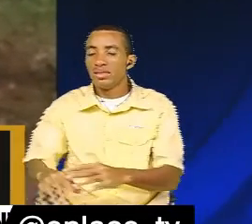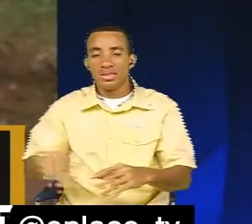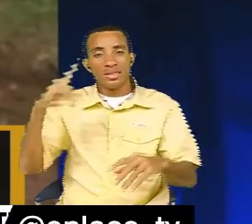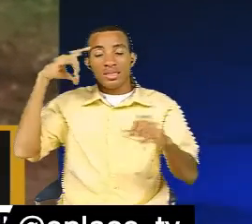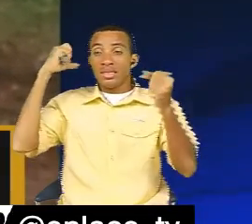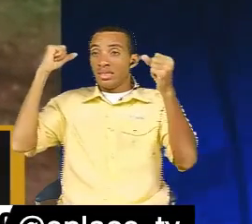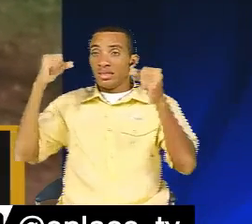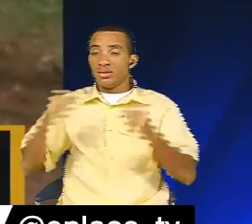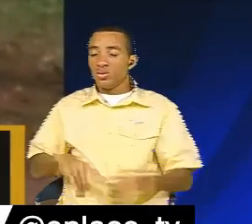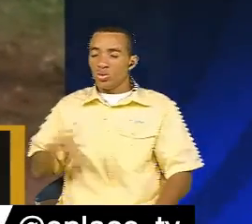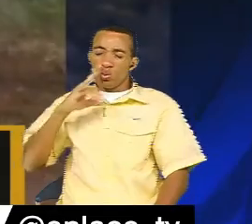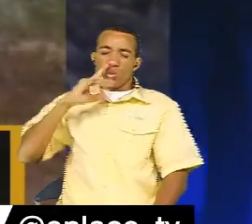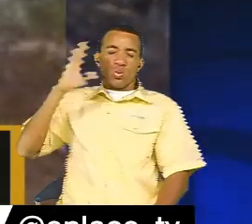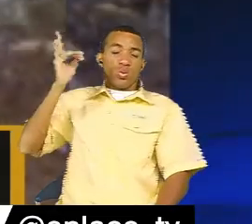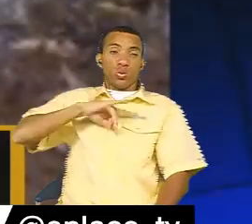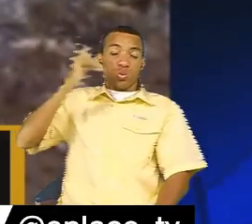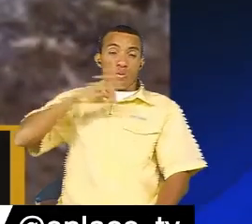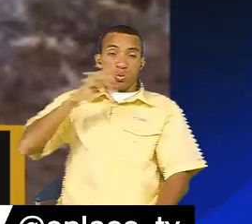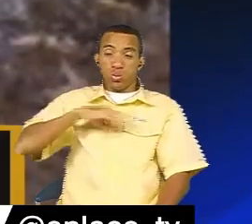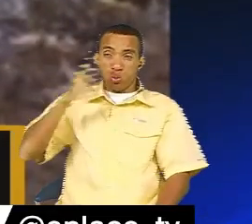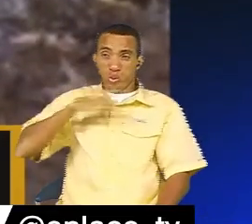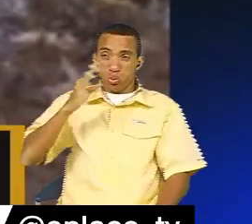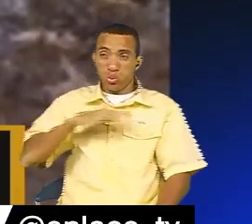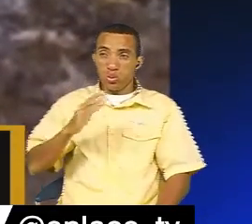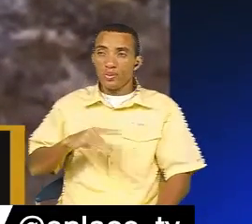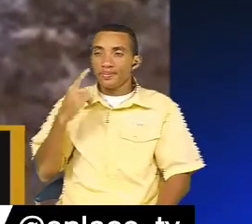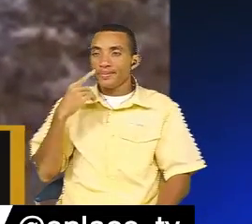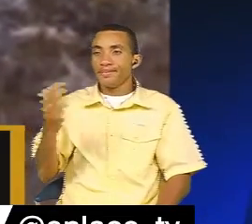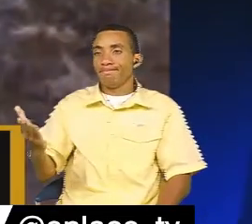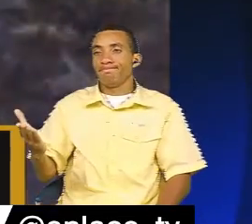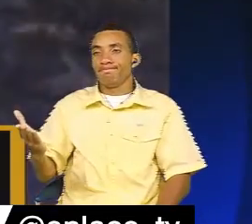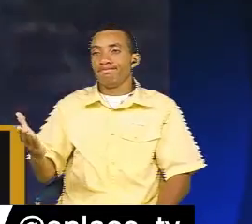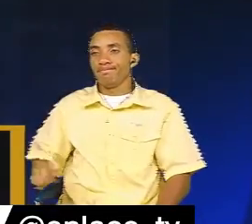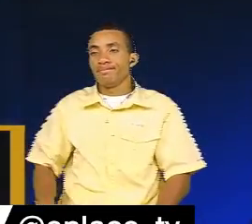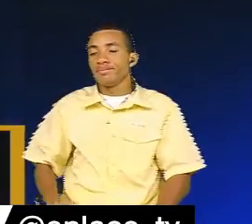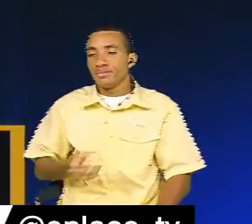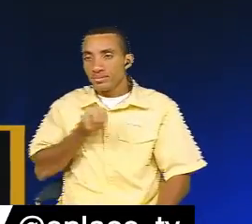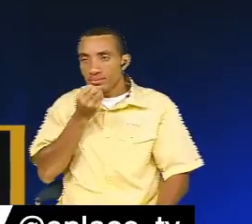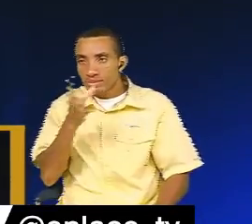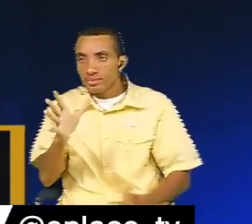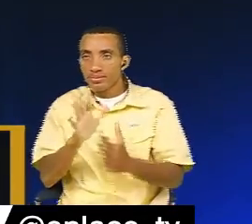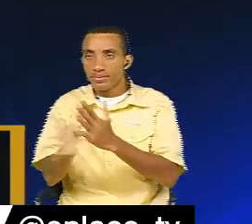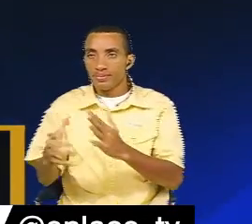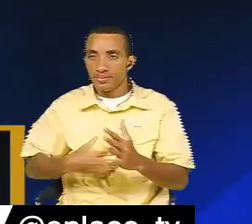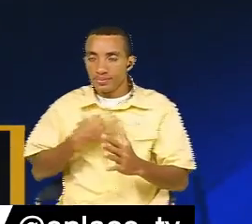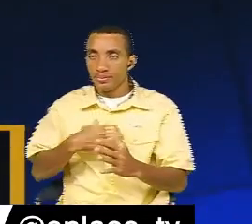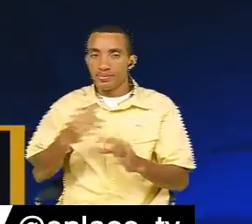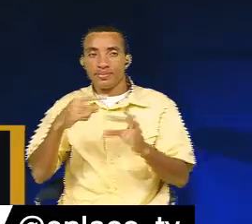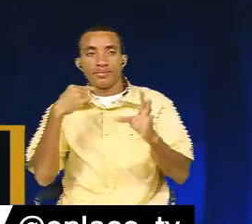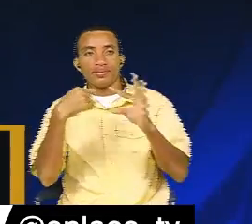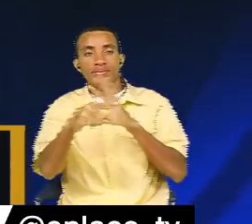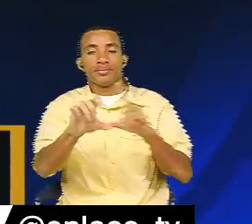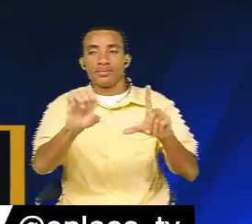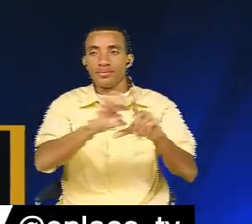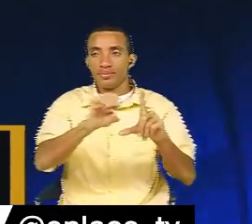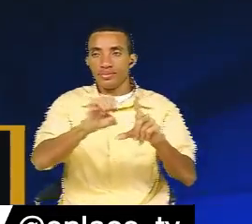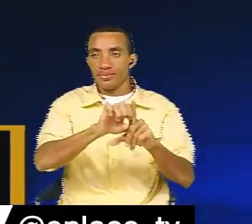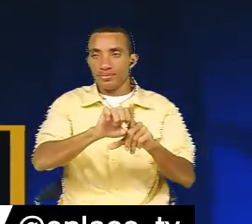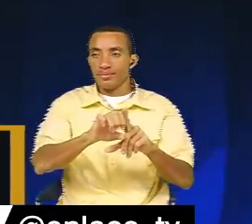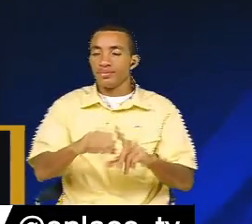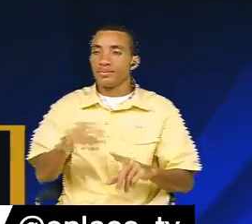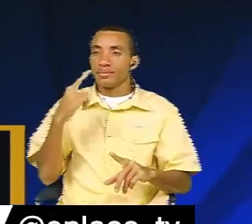los fétidos olores que se presentan por esta filtración. Quejas, denuncias y problemáticas enviadas a Enlace Televisión por medio